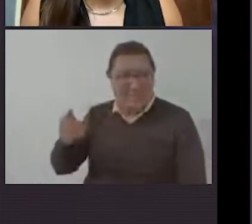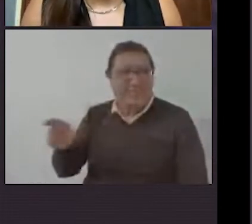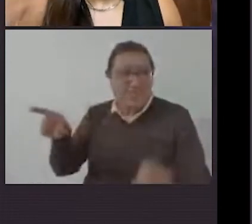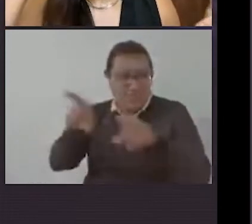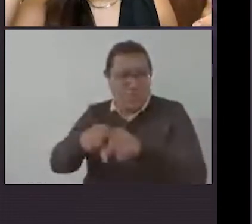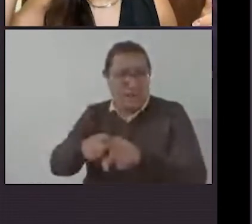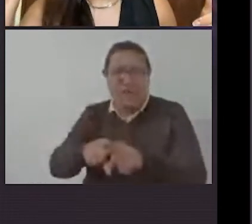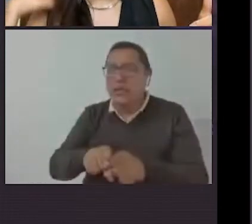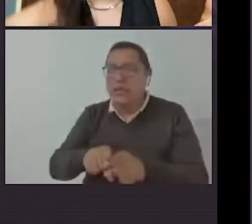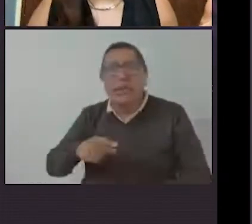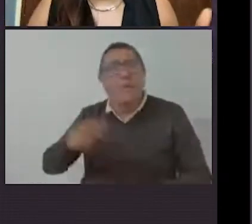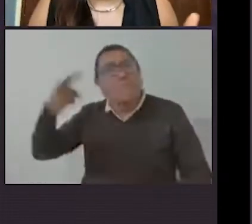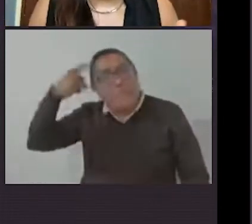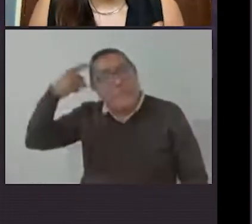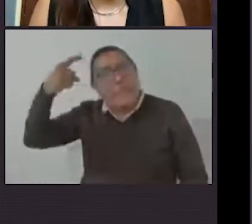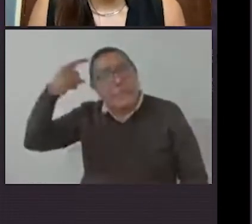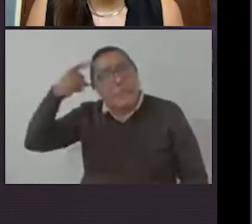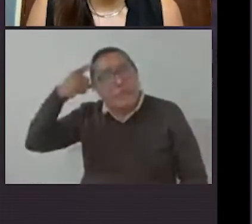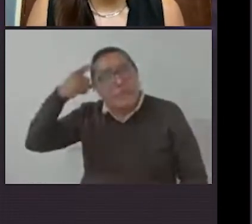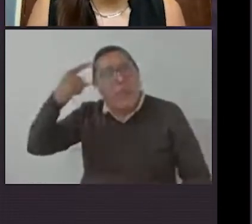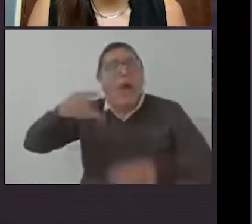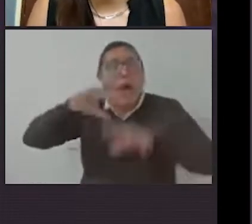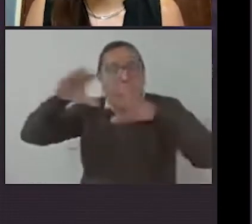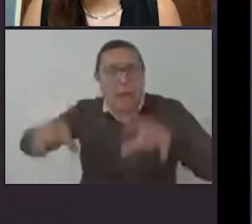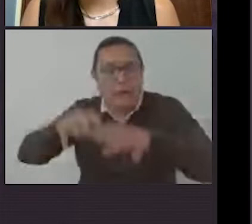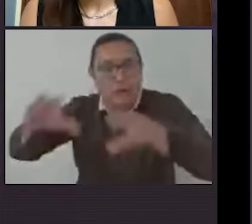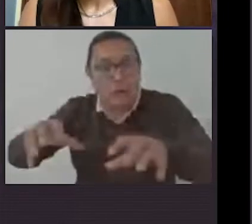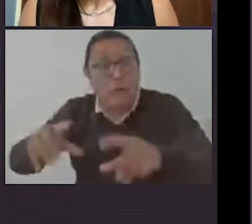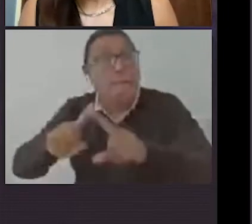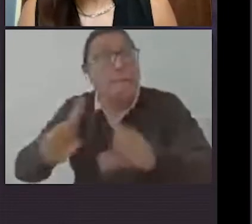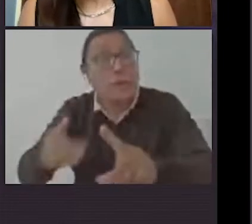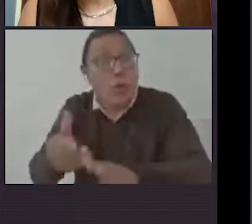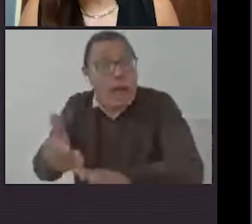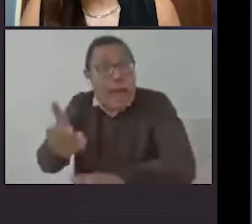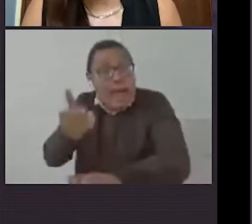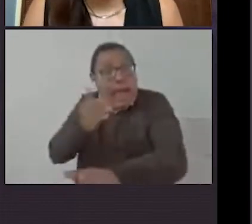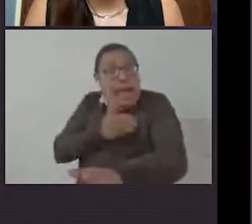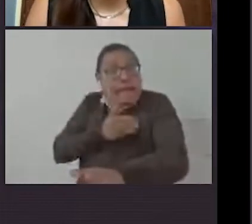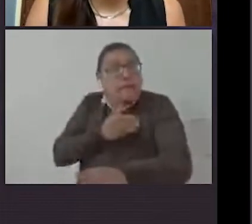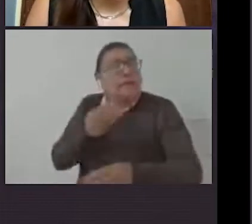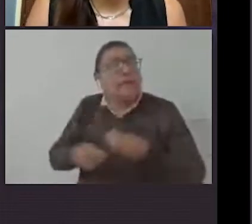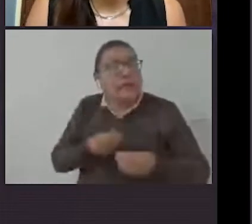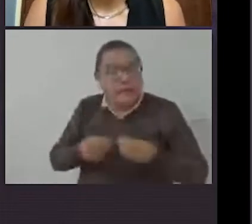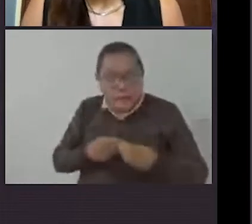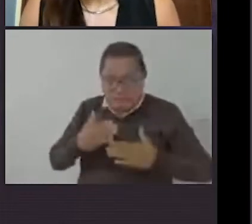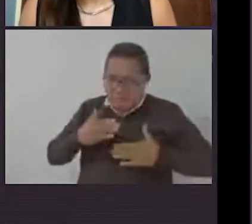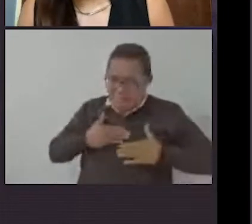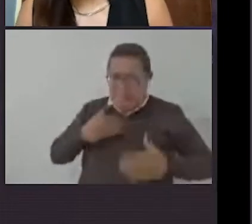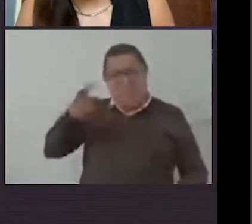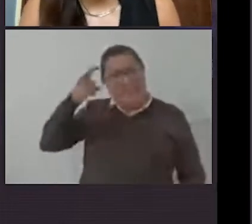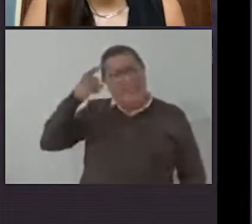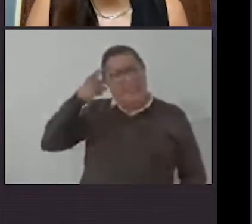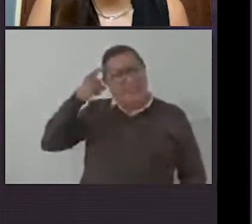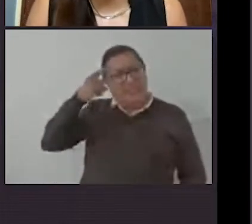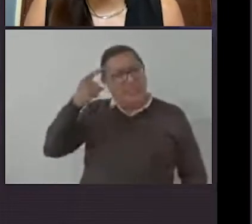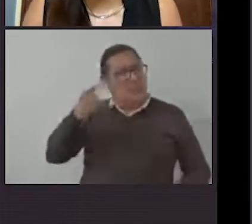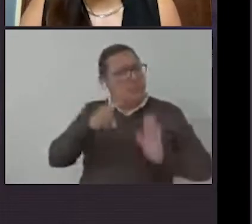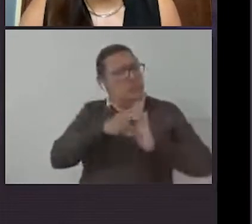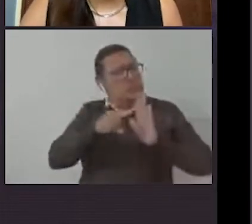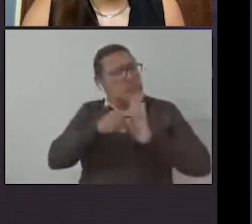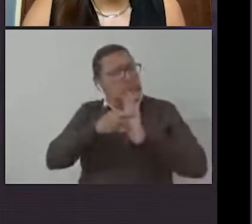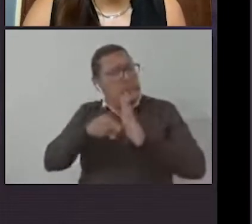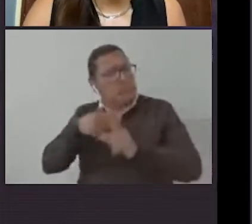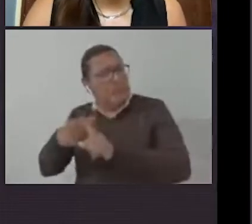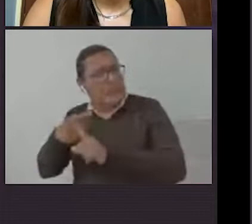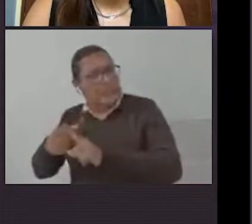llevar a la acción, pero antes de la acción tenemos que nosotros observar qué pensamientos estamos generando respecto a los objetivos